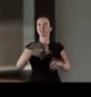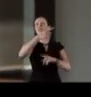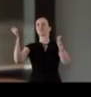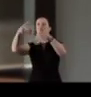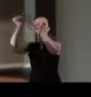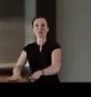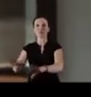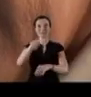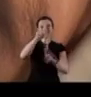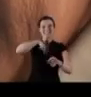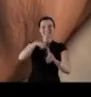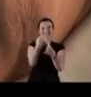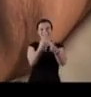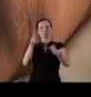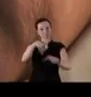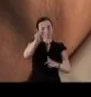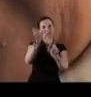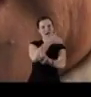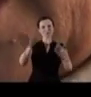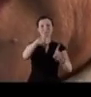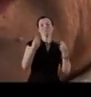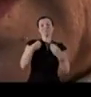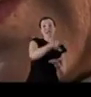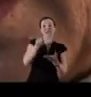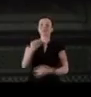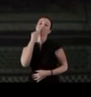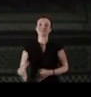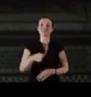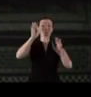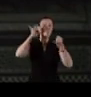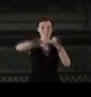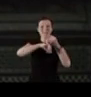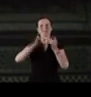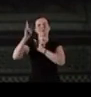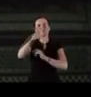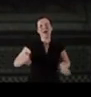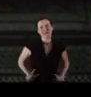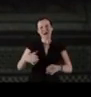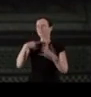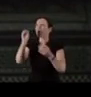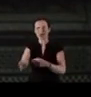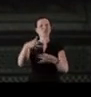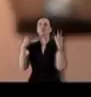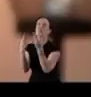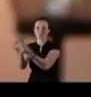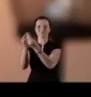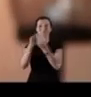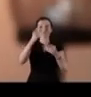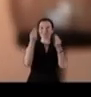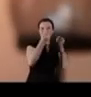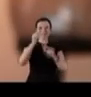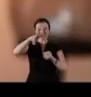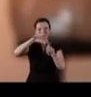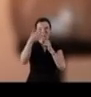hace falta. Que tú donde tienes que estar es en casa y no por ahí. Así que llama y di que no vas. Si sientes que te aísla, te está maltratando, elige vivir. Hija,